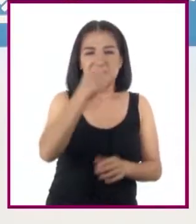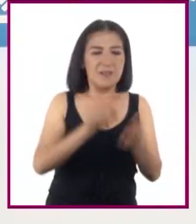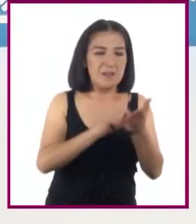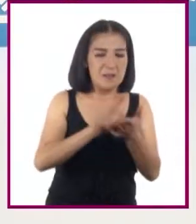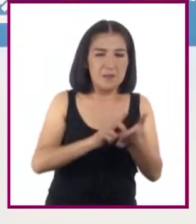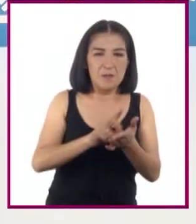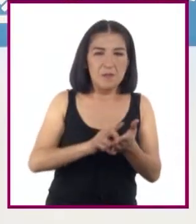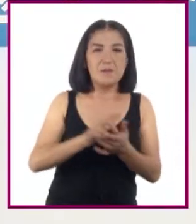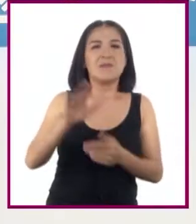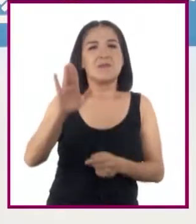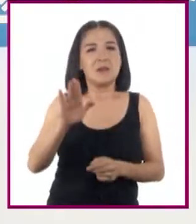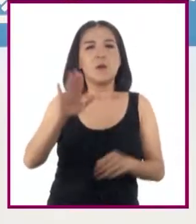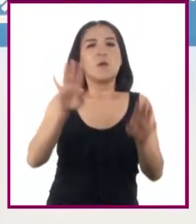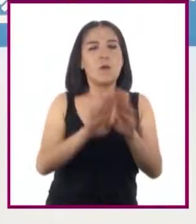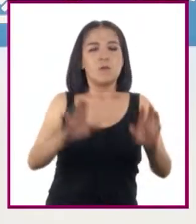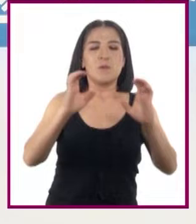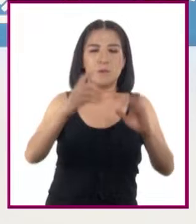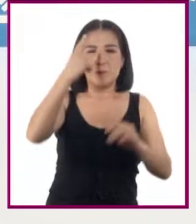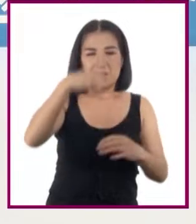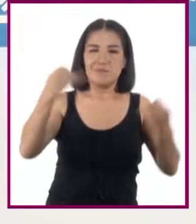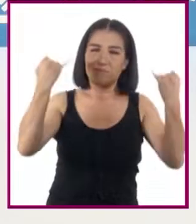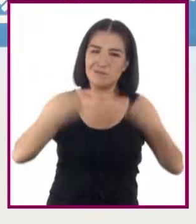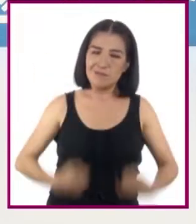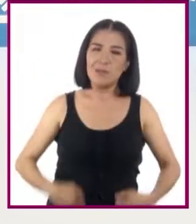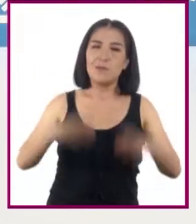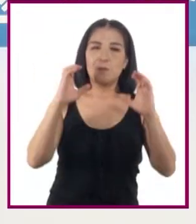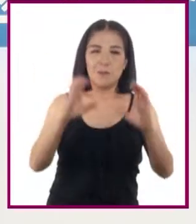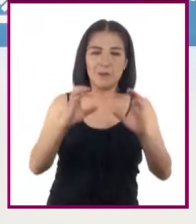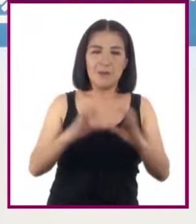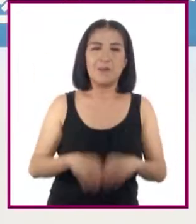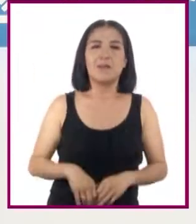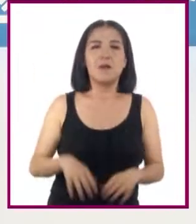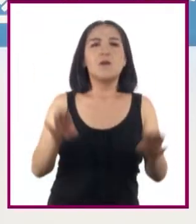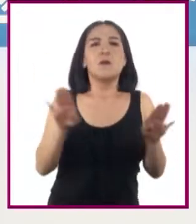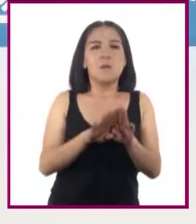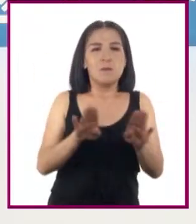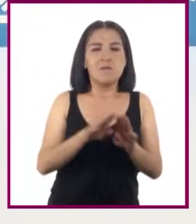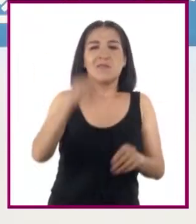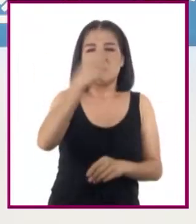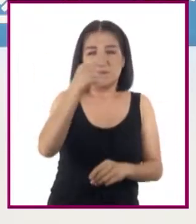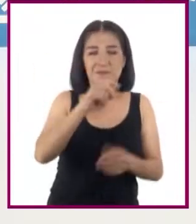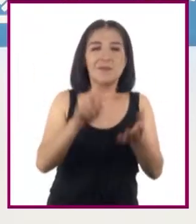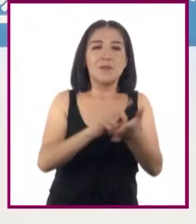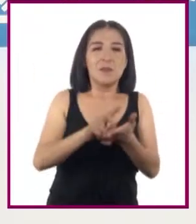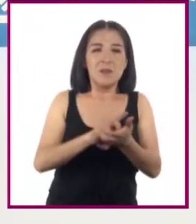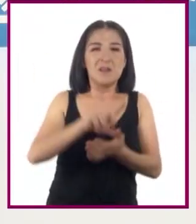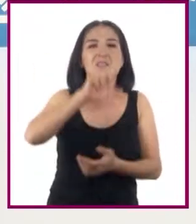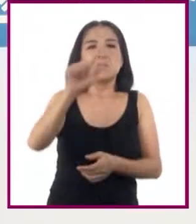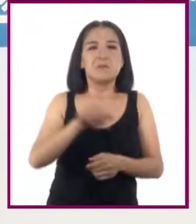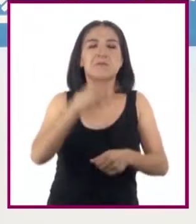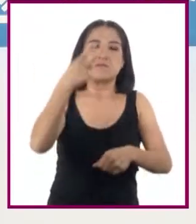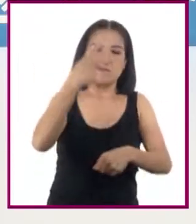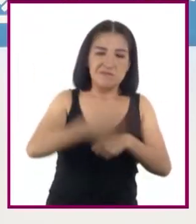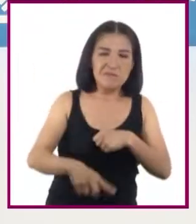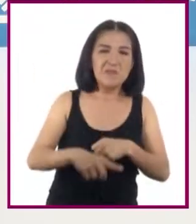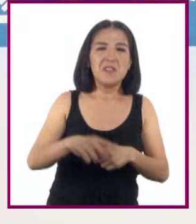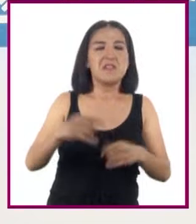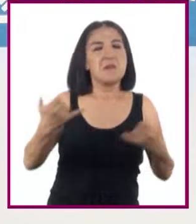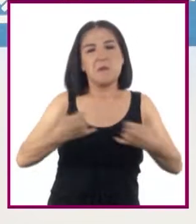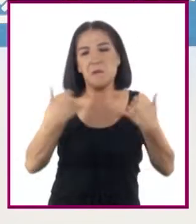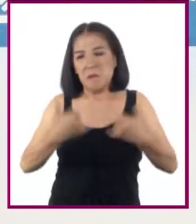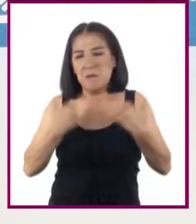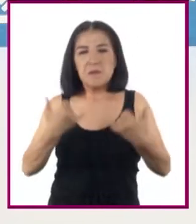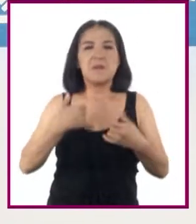que las propician y cómo cuidar la integridad. Las adicciones pueden afectar a todas las personas sin importar su edad,